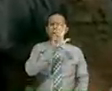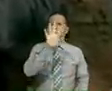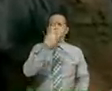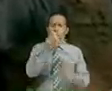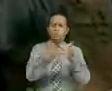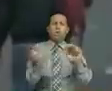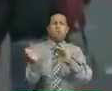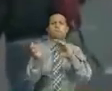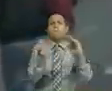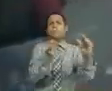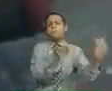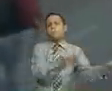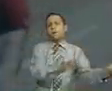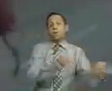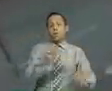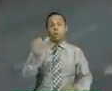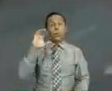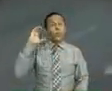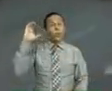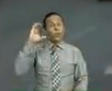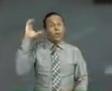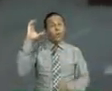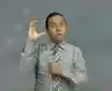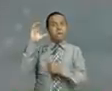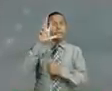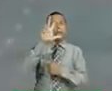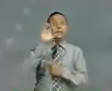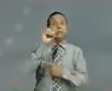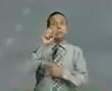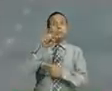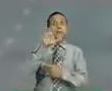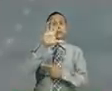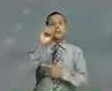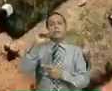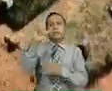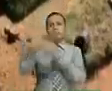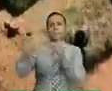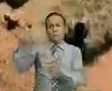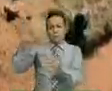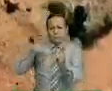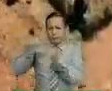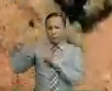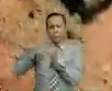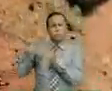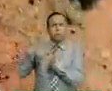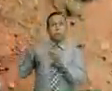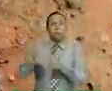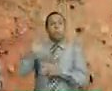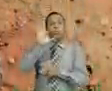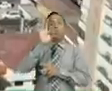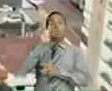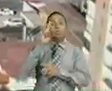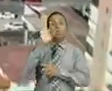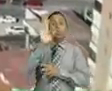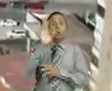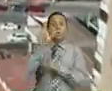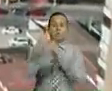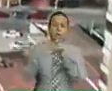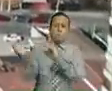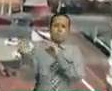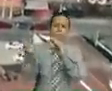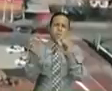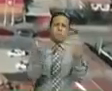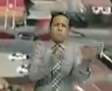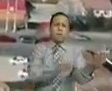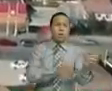fallecido. Colombia, en cambio, tiene 30.500 personas contagiadas y 969 muertos. Chile supera ya los